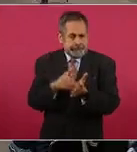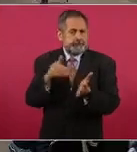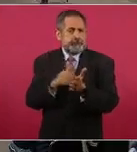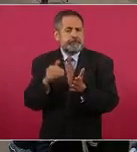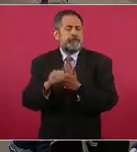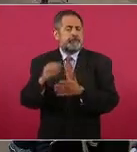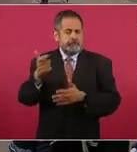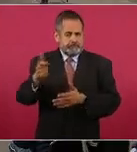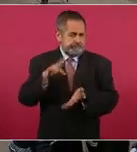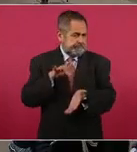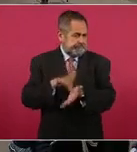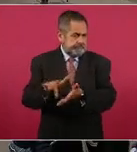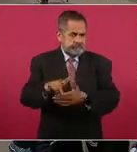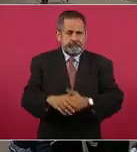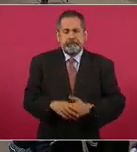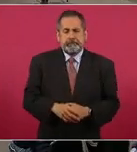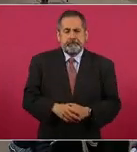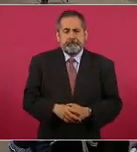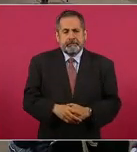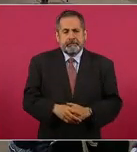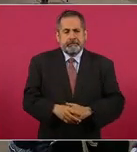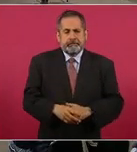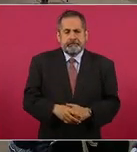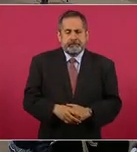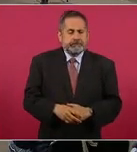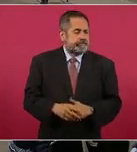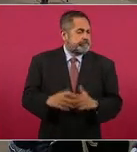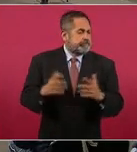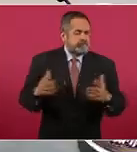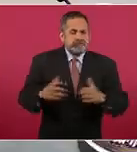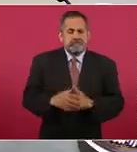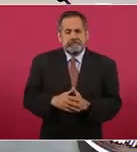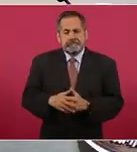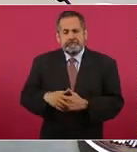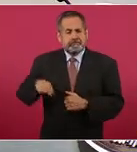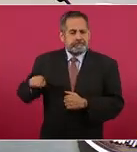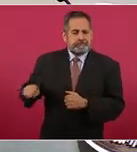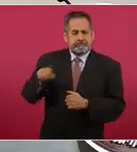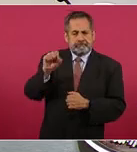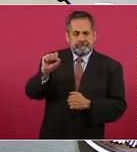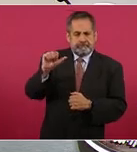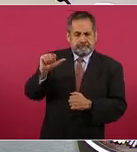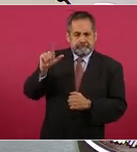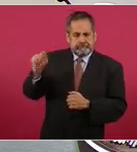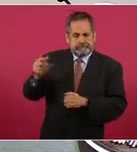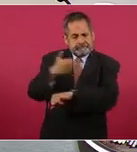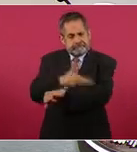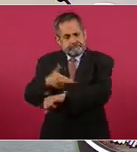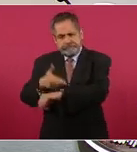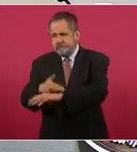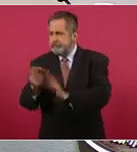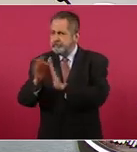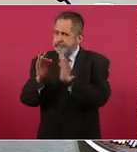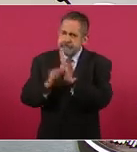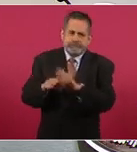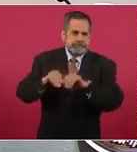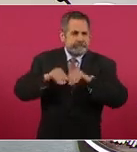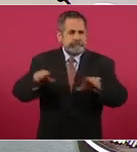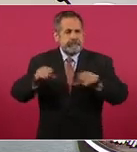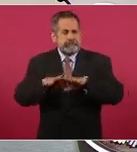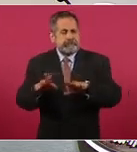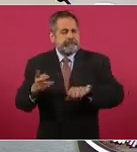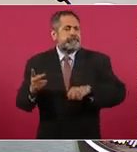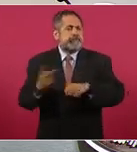160,000 millones de pesos. ¿Cómo se ven estas acciones que ha emitido el SAT con base en estos principios de esta